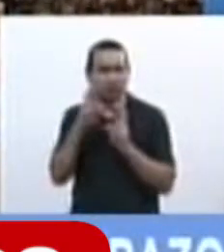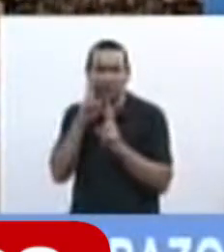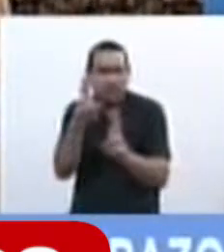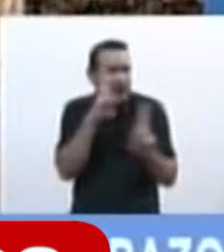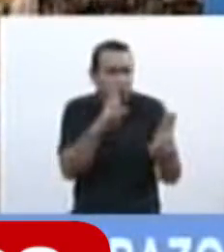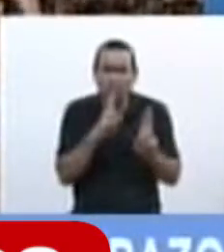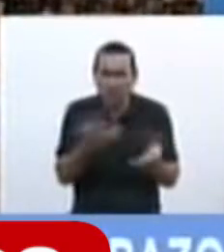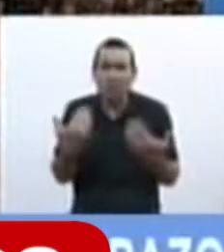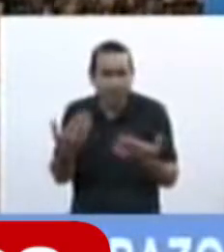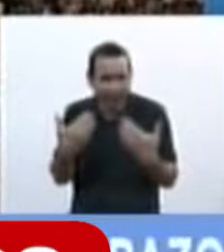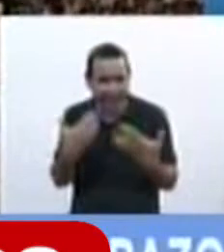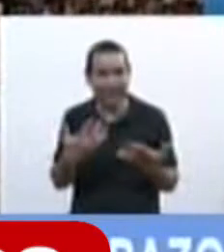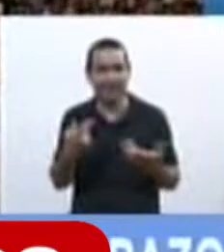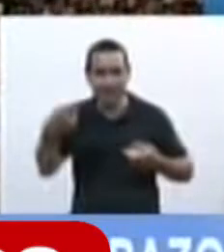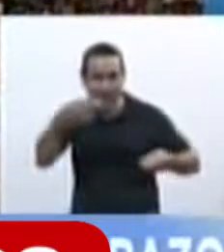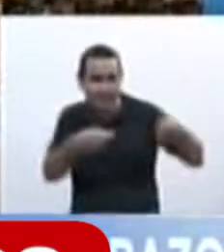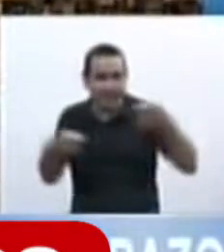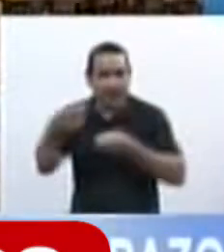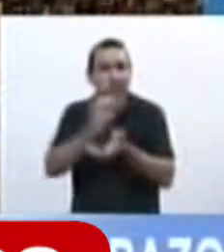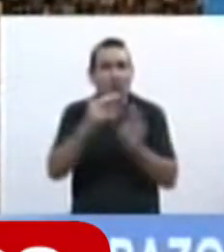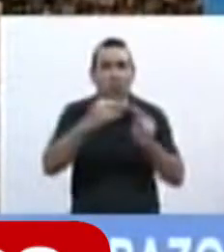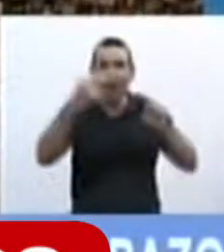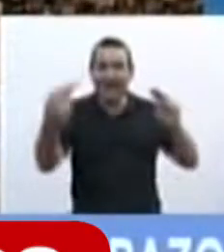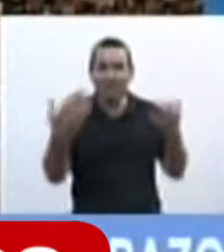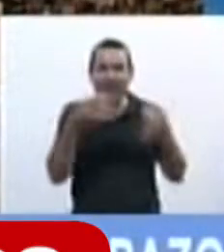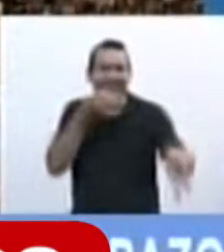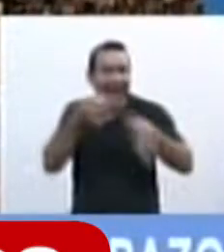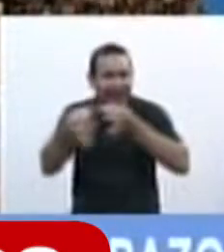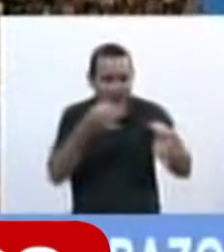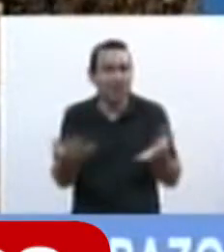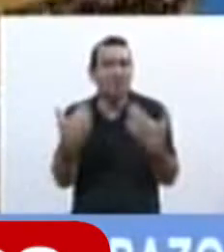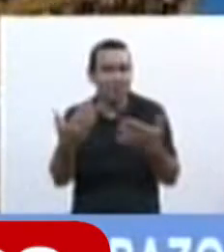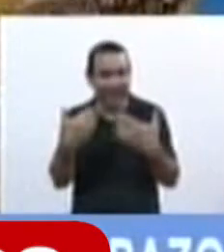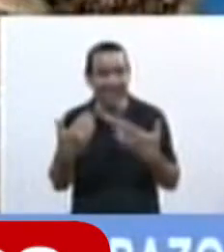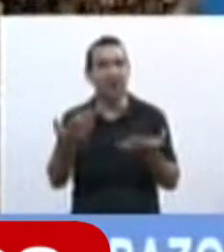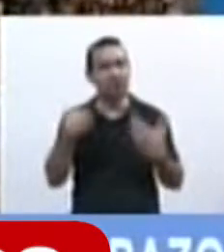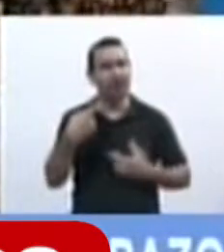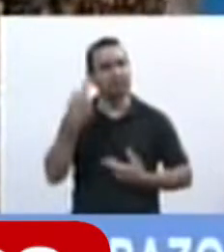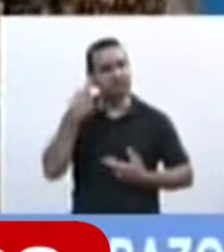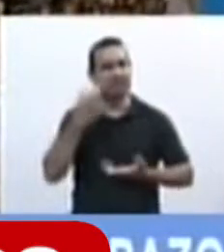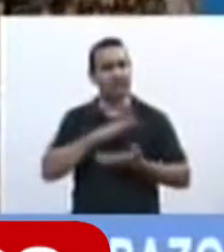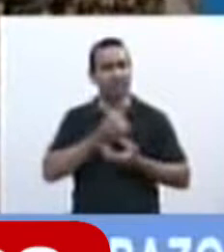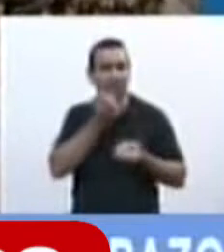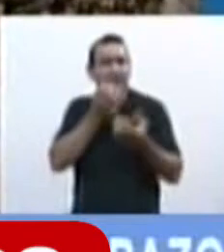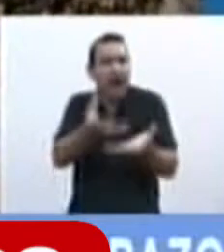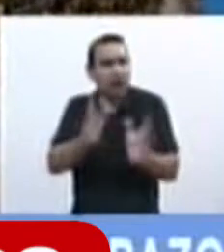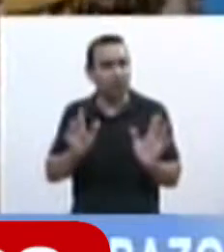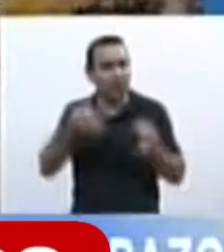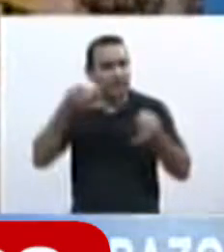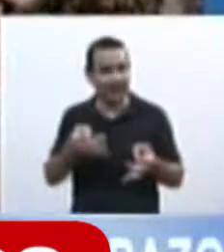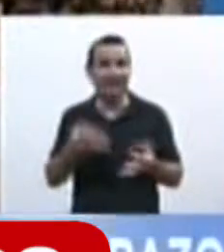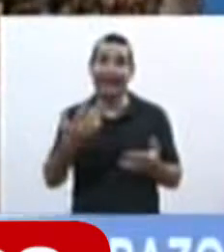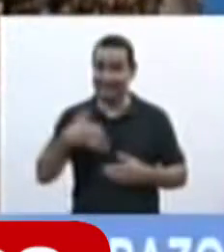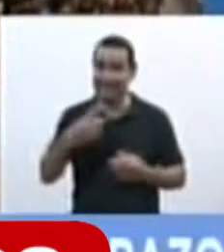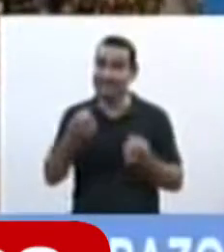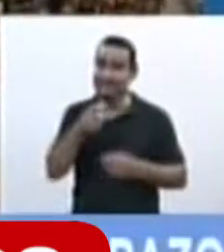respeto. Pudimos construir puentes, pudimos dialogar, pudimos tener honestidad intelectual. La Argentina